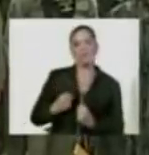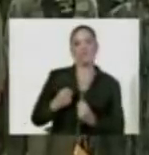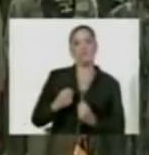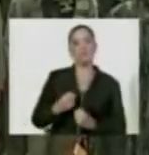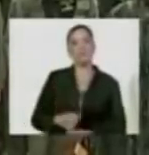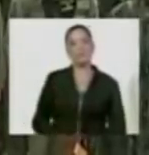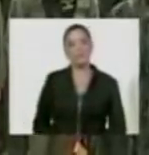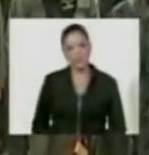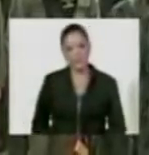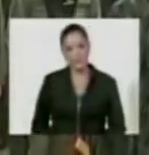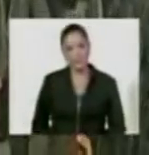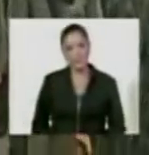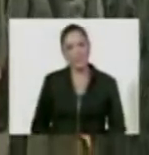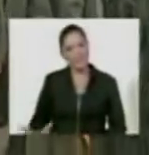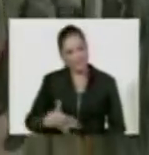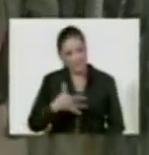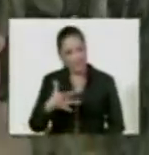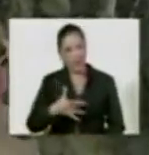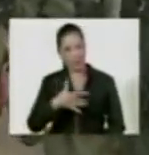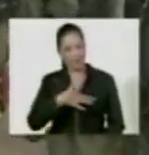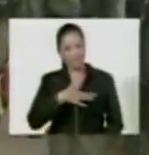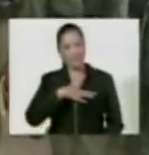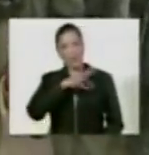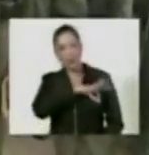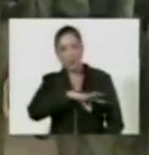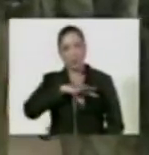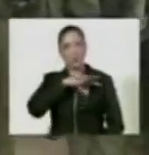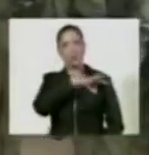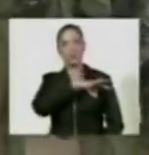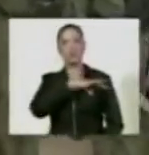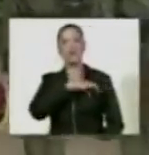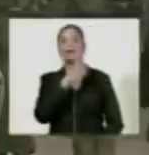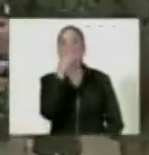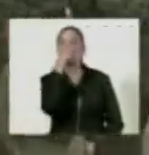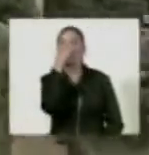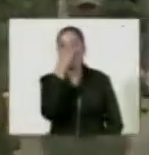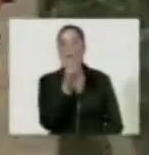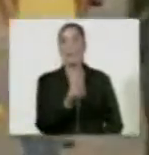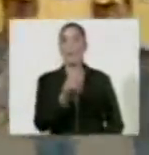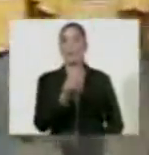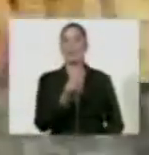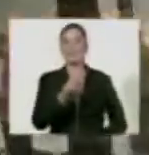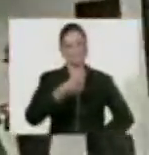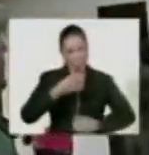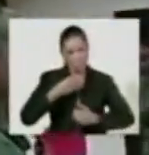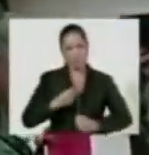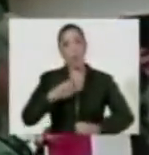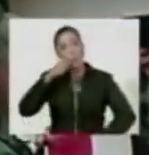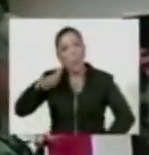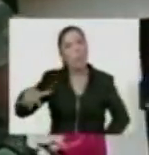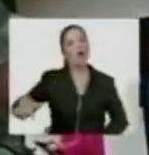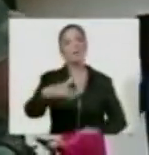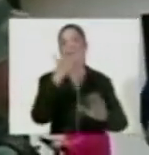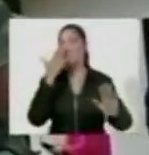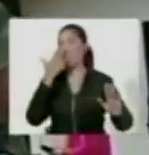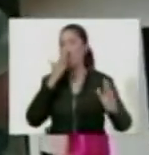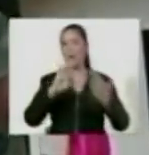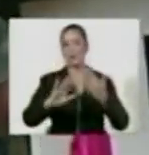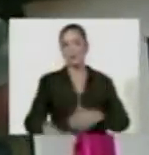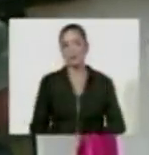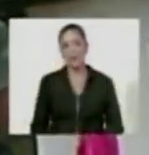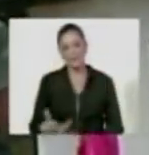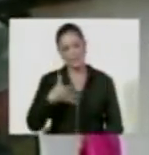invencibles. Sientan en su espíritu que ustedes llevan a Zamora y serán pueblo eterno. Y sientan